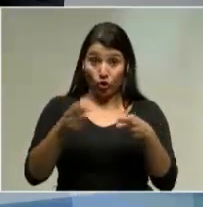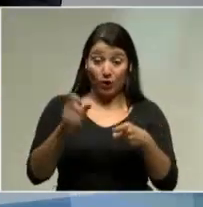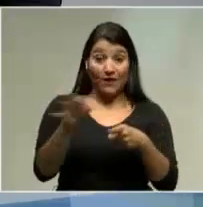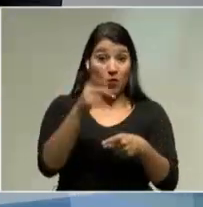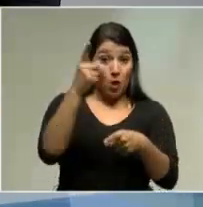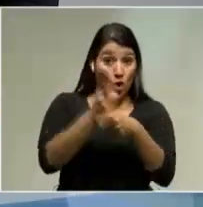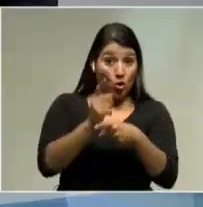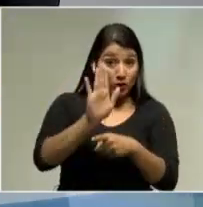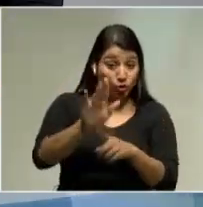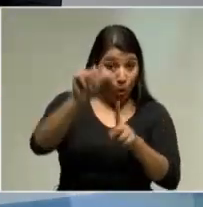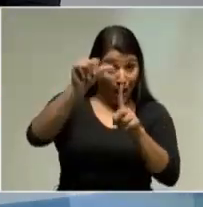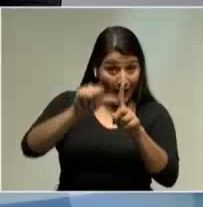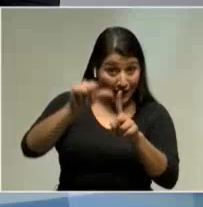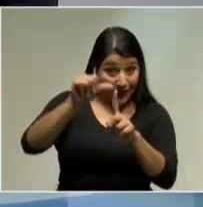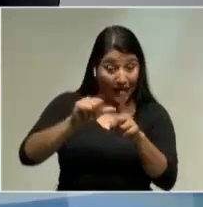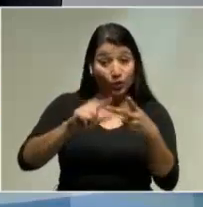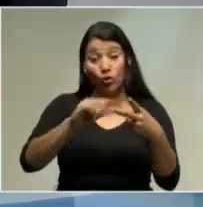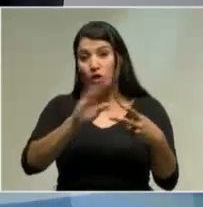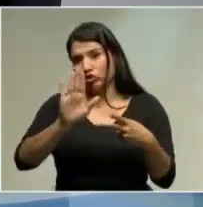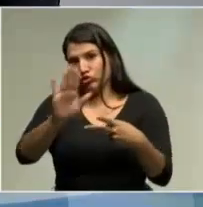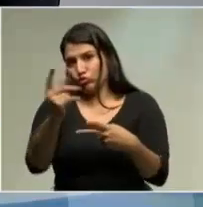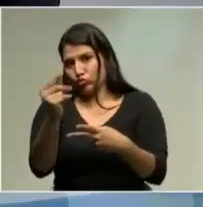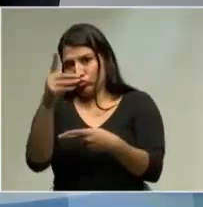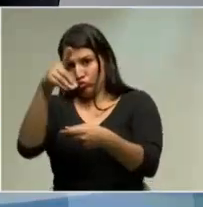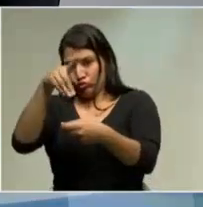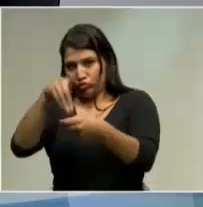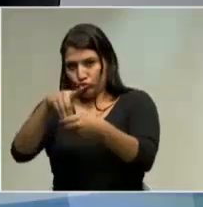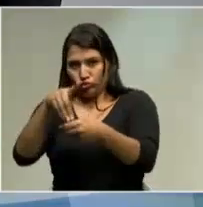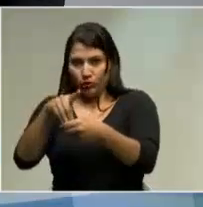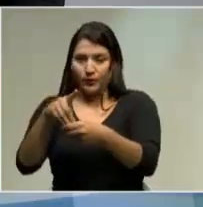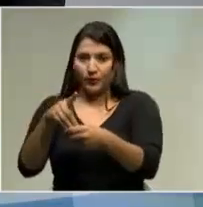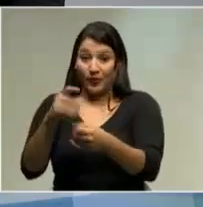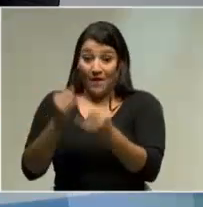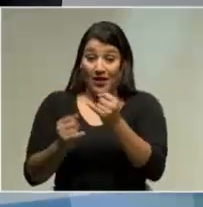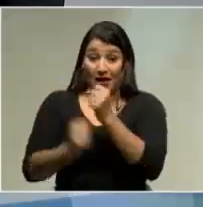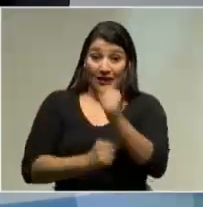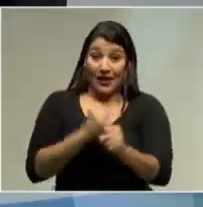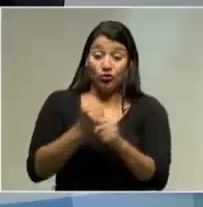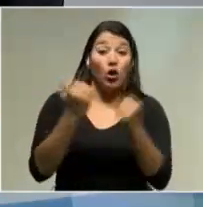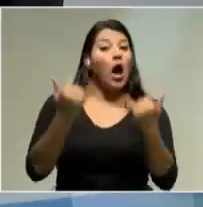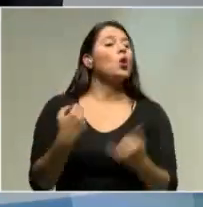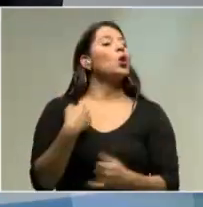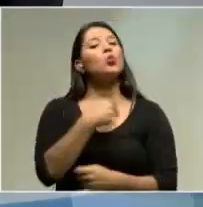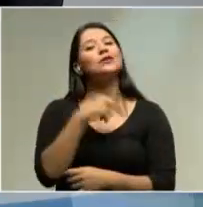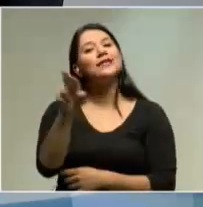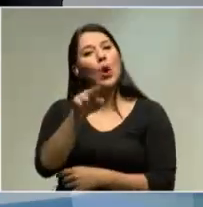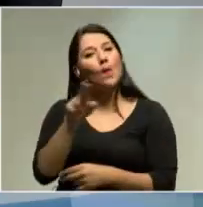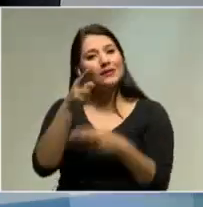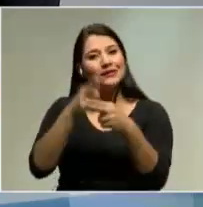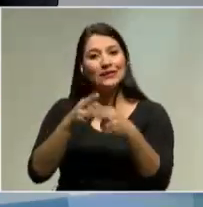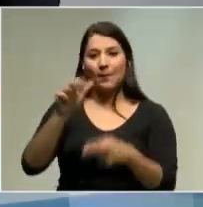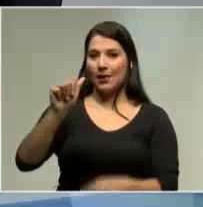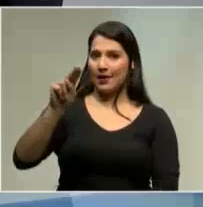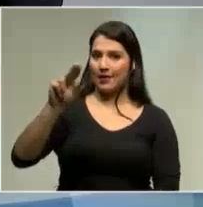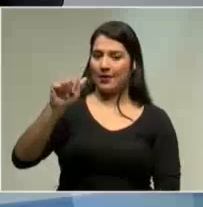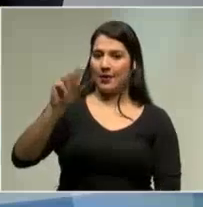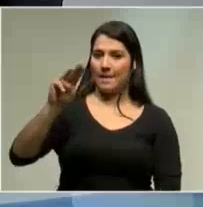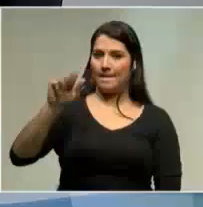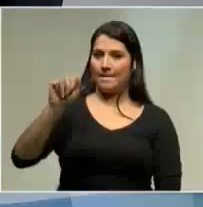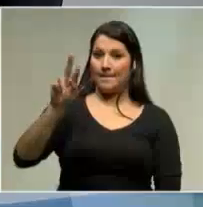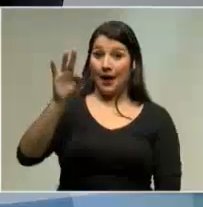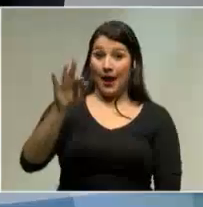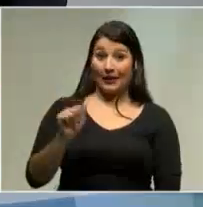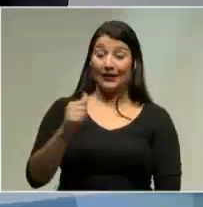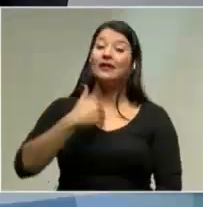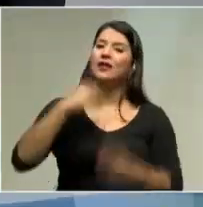óptimo de su aguinaldo y sus ingresos que vienen ahora a final de año? Pues nuestra compañera, la periodista Ana Marta Arce, nos informa en vivo y nos